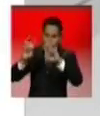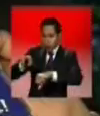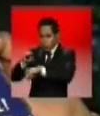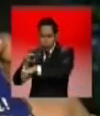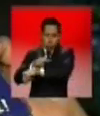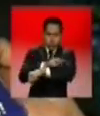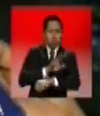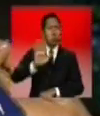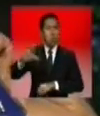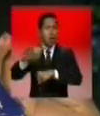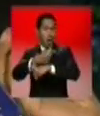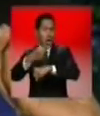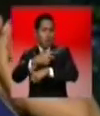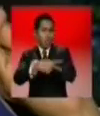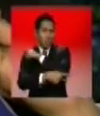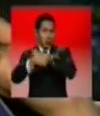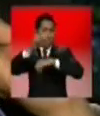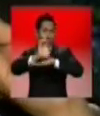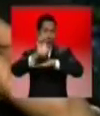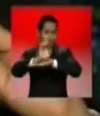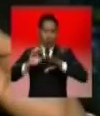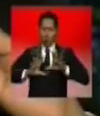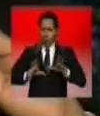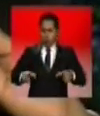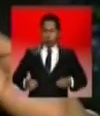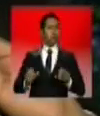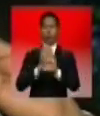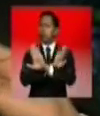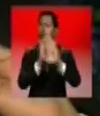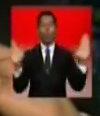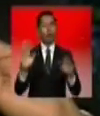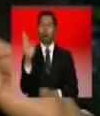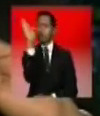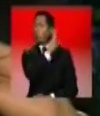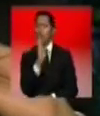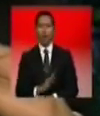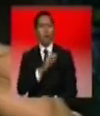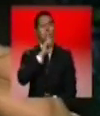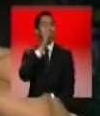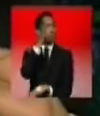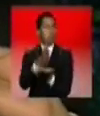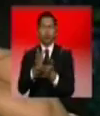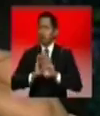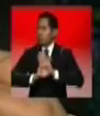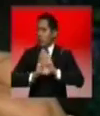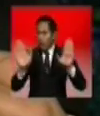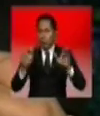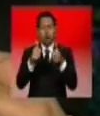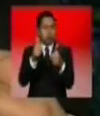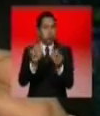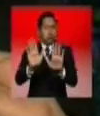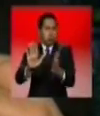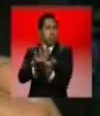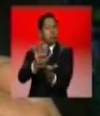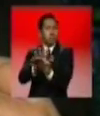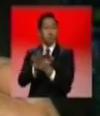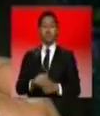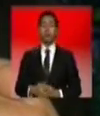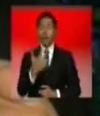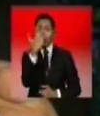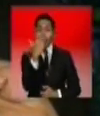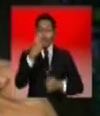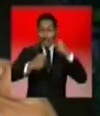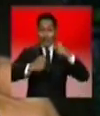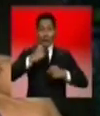como funcionario público no se observan elementos que sustenten un incremento patrimonial no justificado. Además, el 13 de mayo